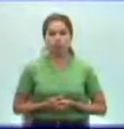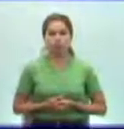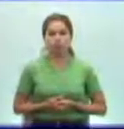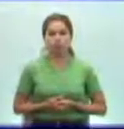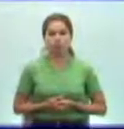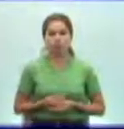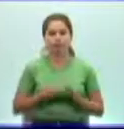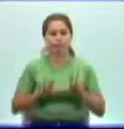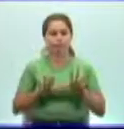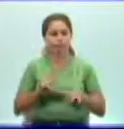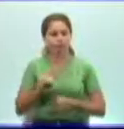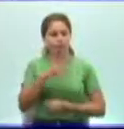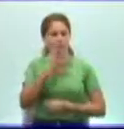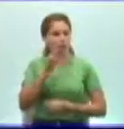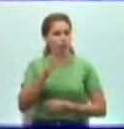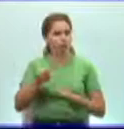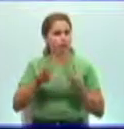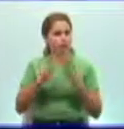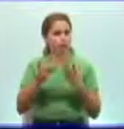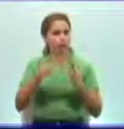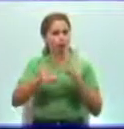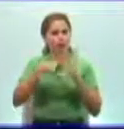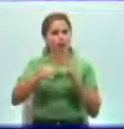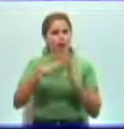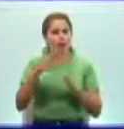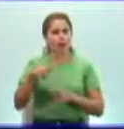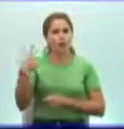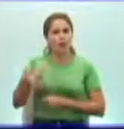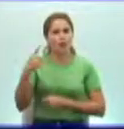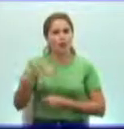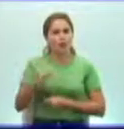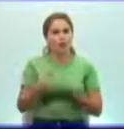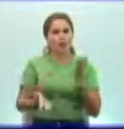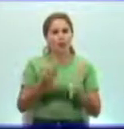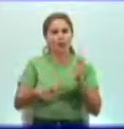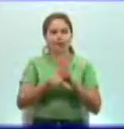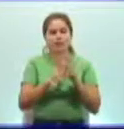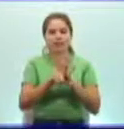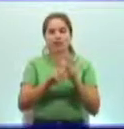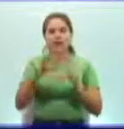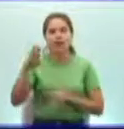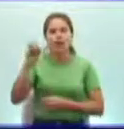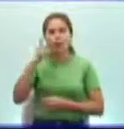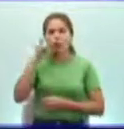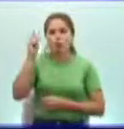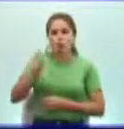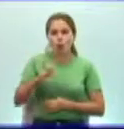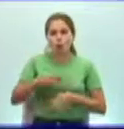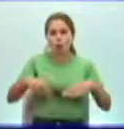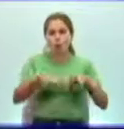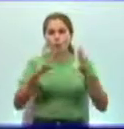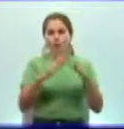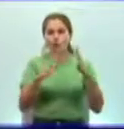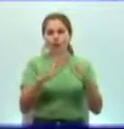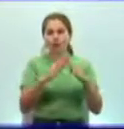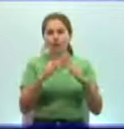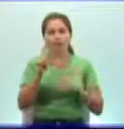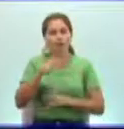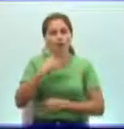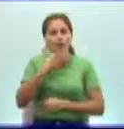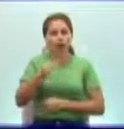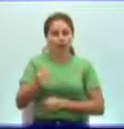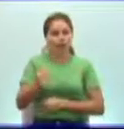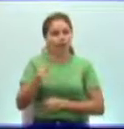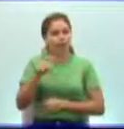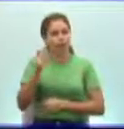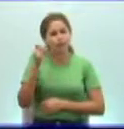Espero que haya disfrutado de este video donde se pone en práctica, por supuesto, la comprobación de la ley de Ohm con estos instrumentos caseros. Ahora bien, ya hemos llegado al final, no